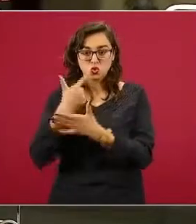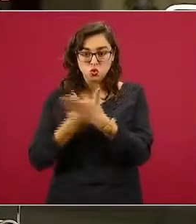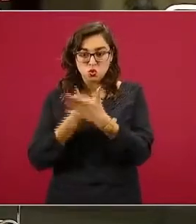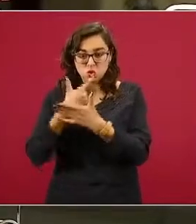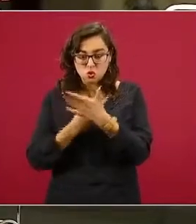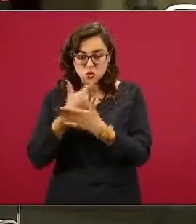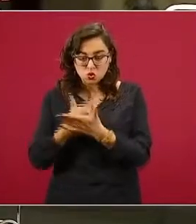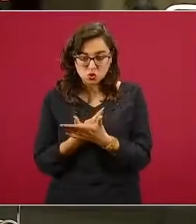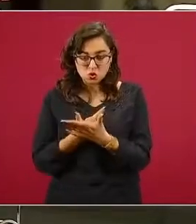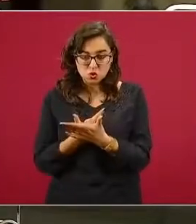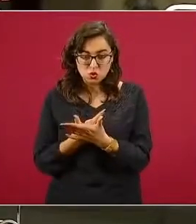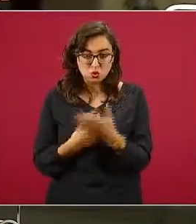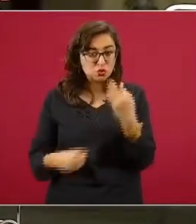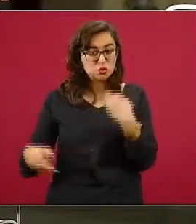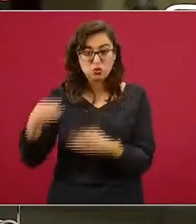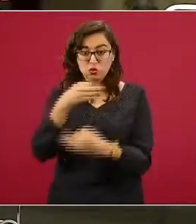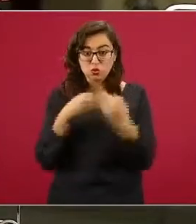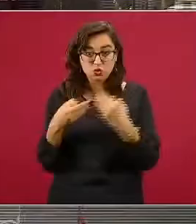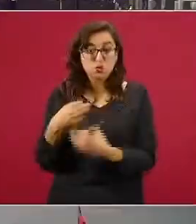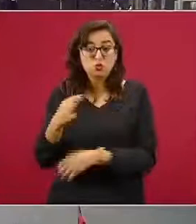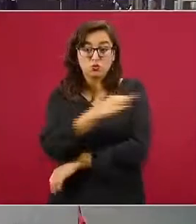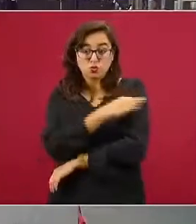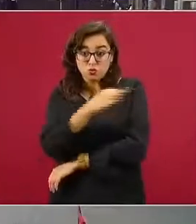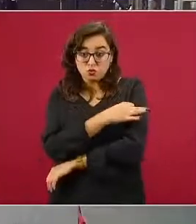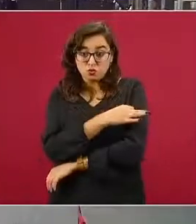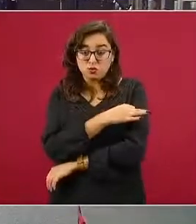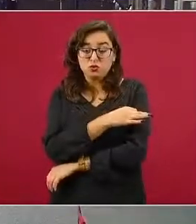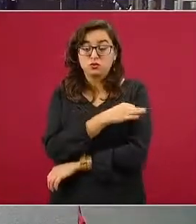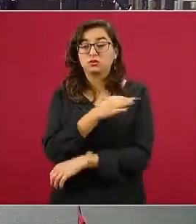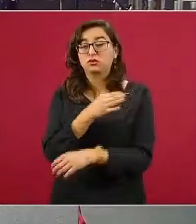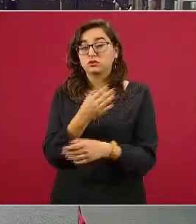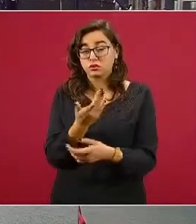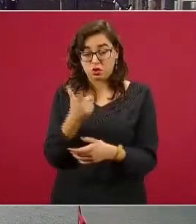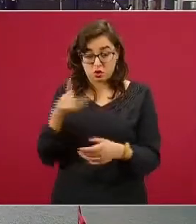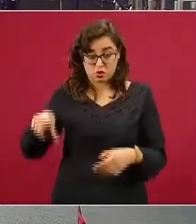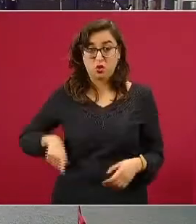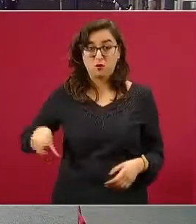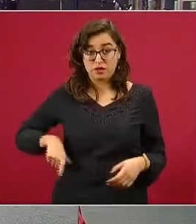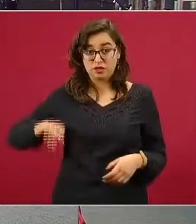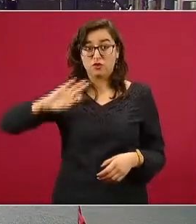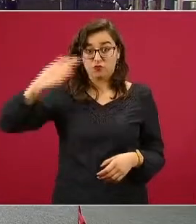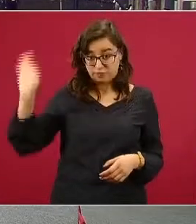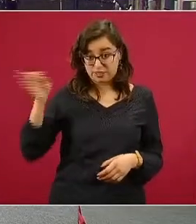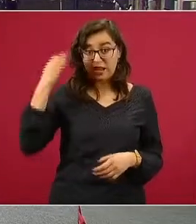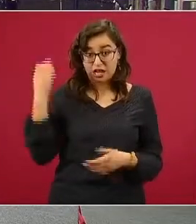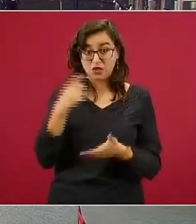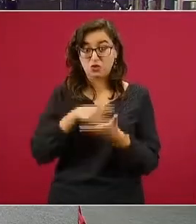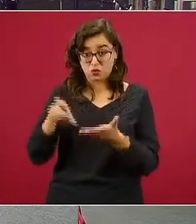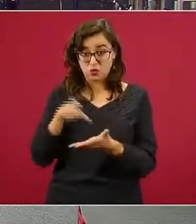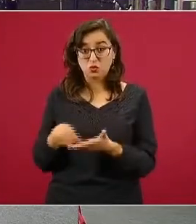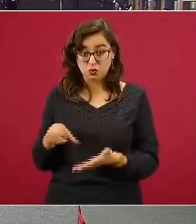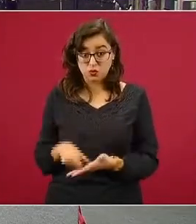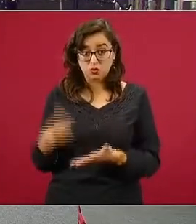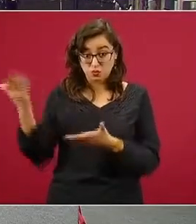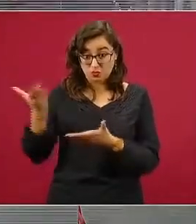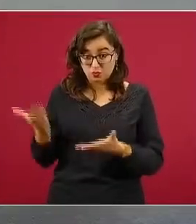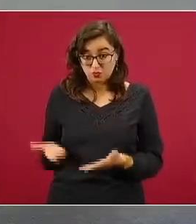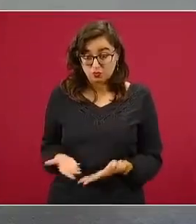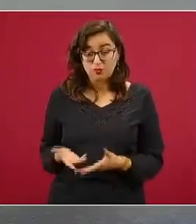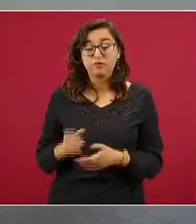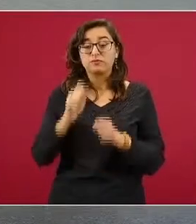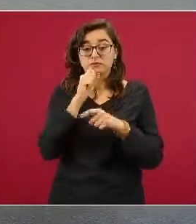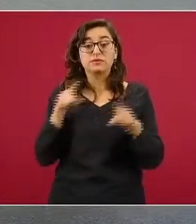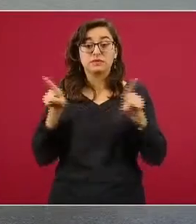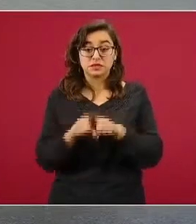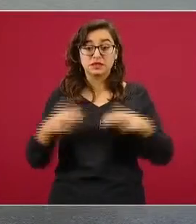los posibles productos de vacuna que llegara a comprar el gobierno federal de lo que ha publicado el canciller